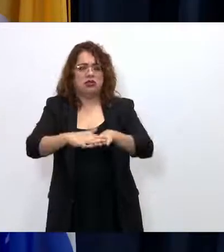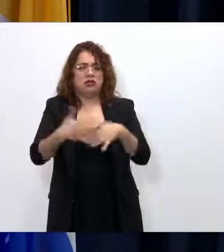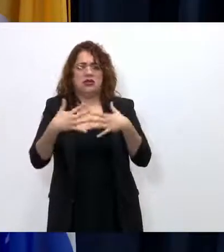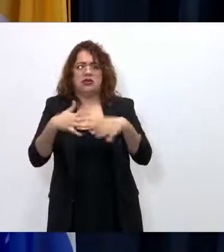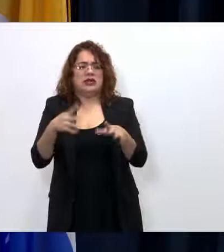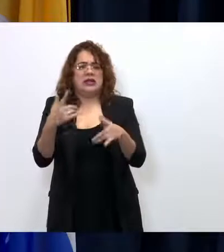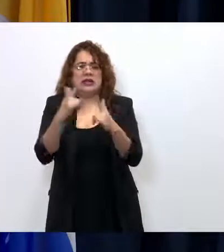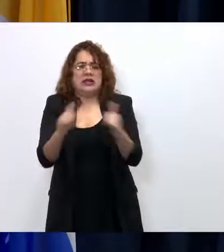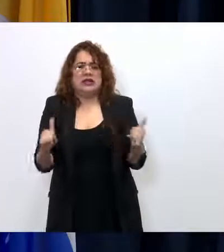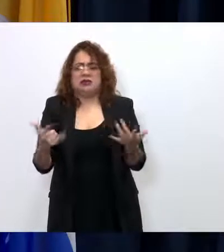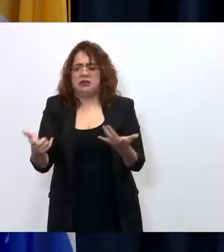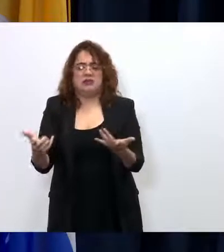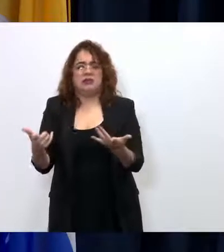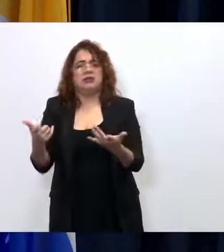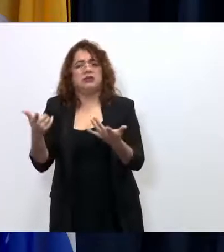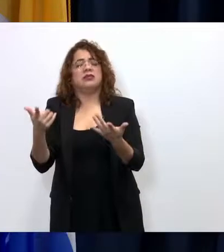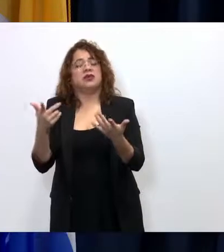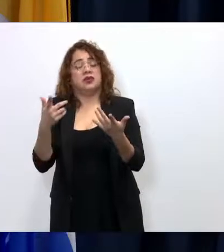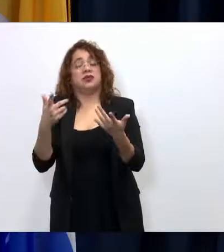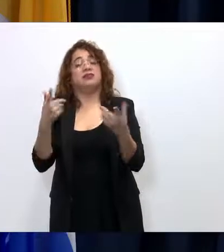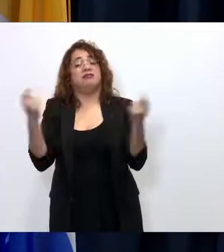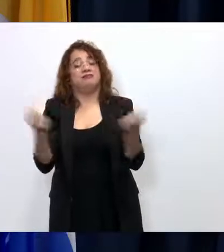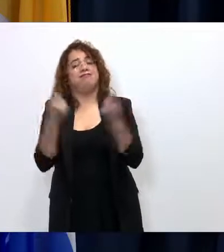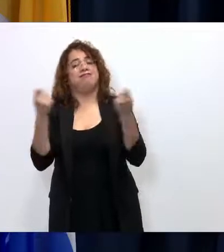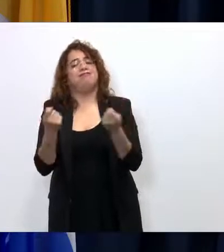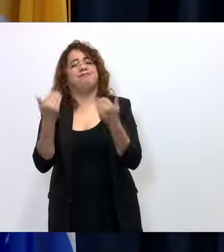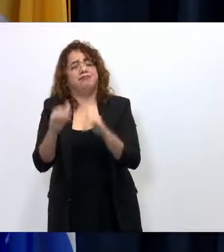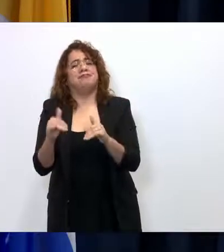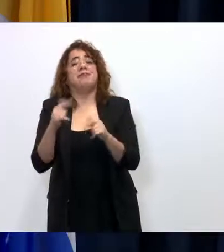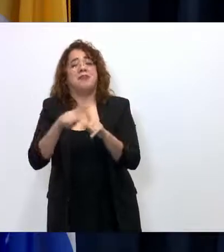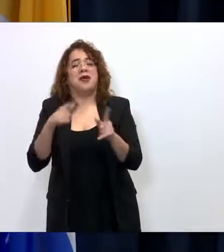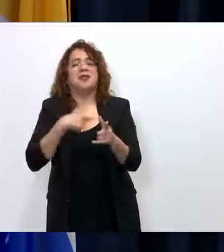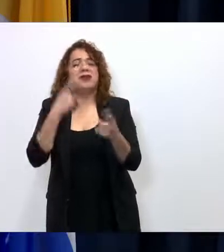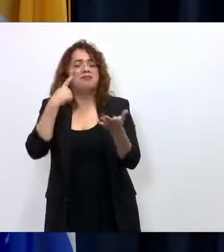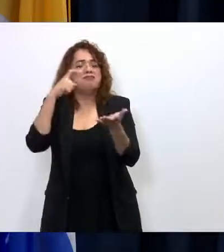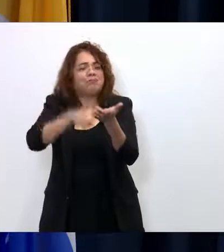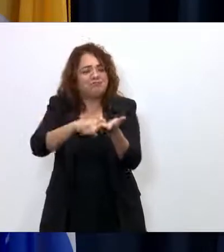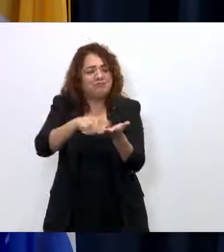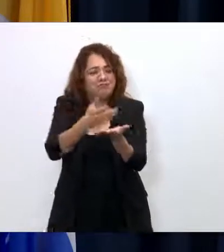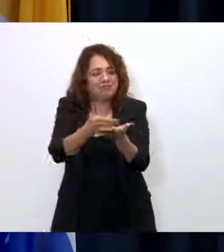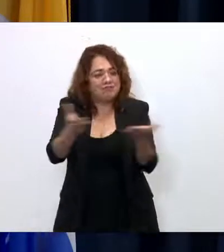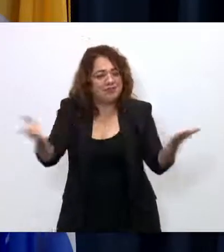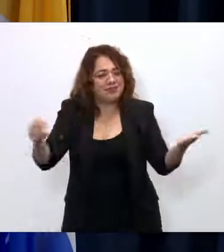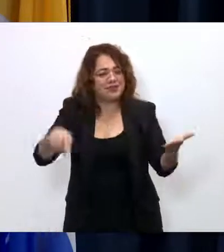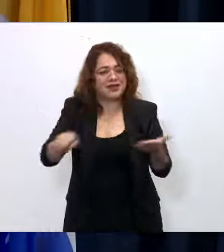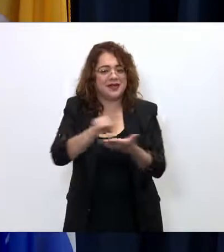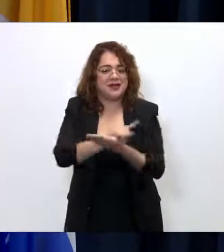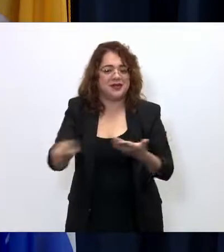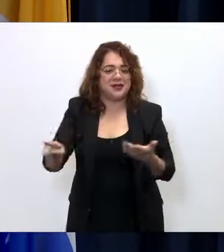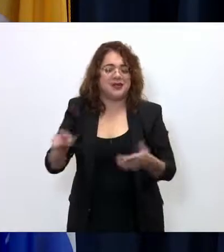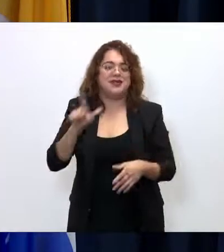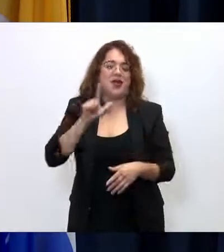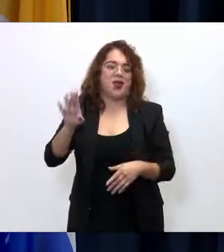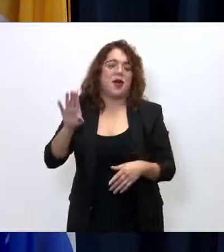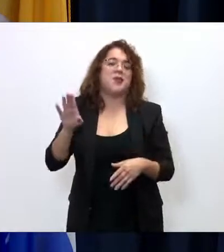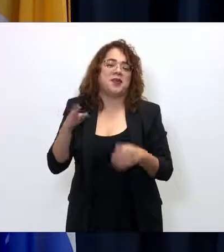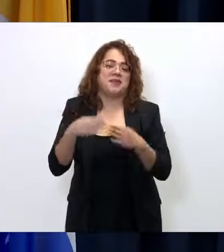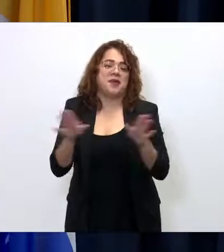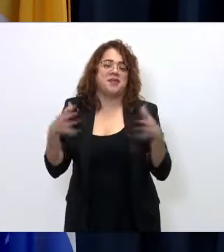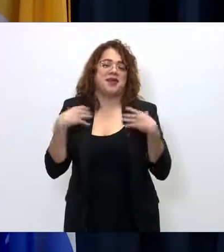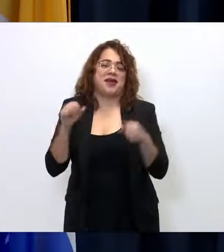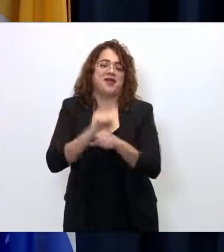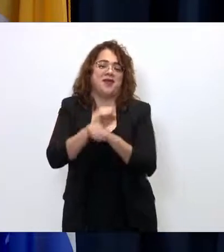de celebrar. Como usted sabrá, Long Beach es uno de los 3 departamentos de salud administrados por la ciudad